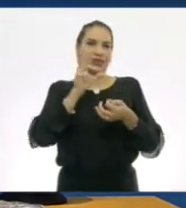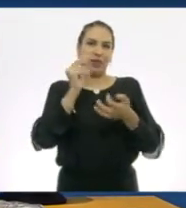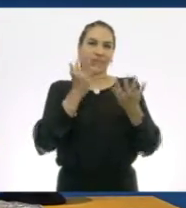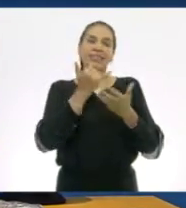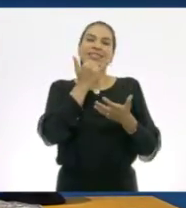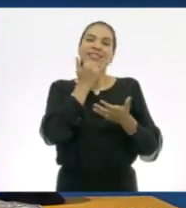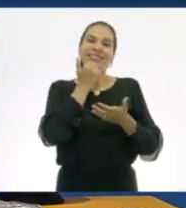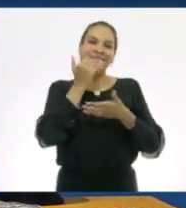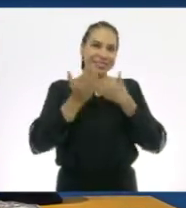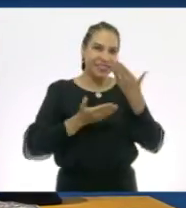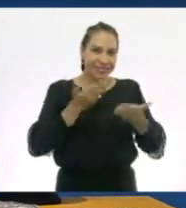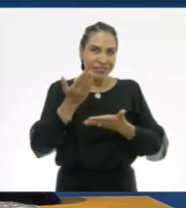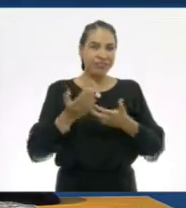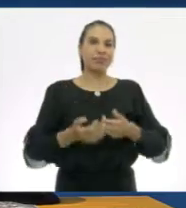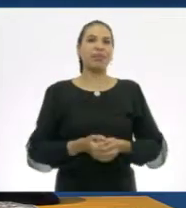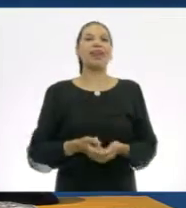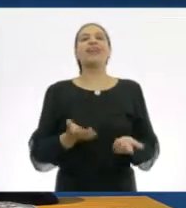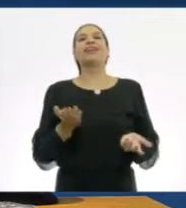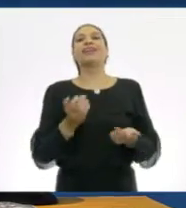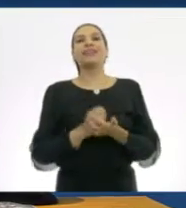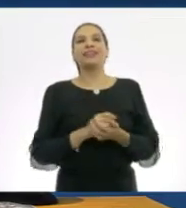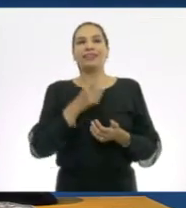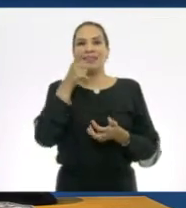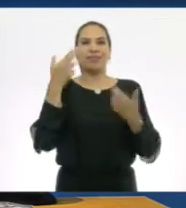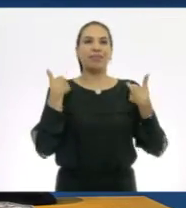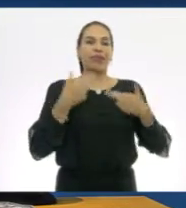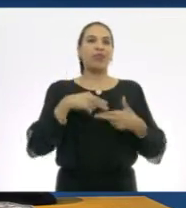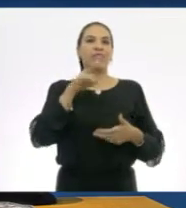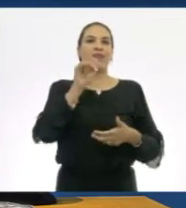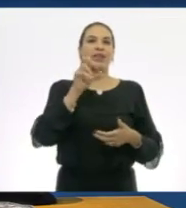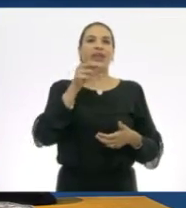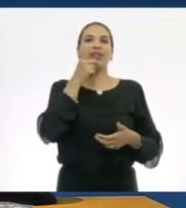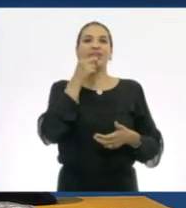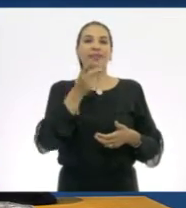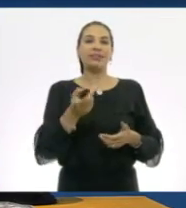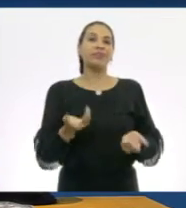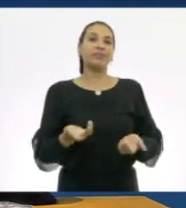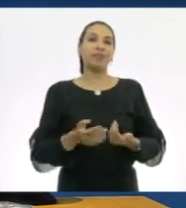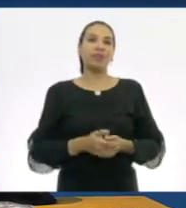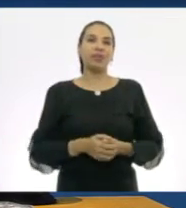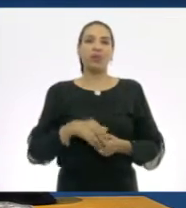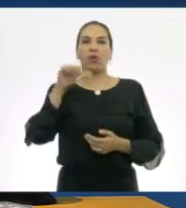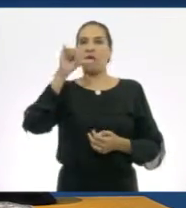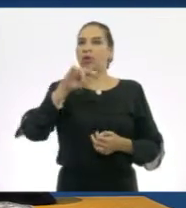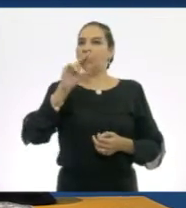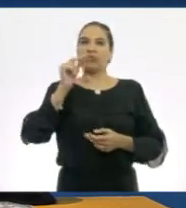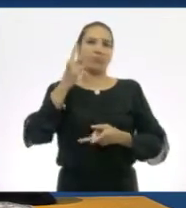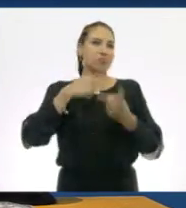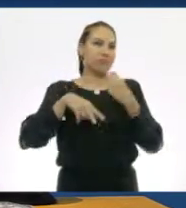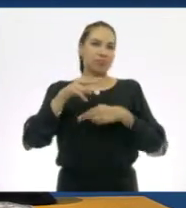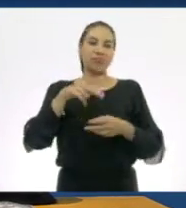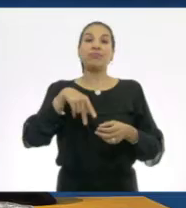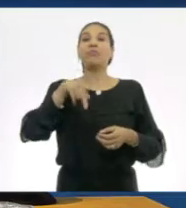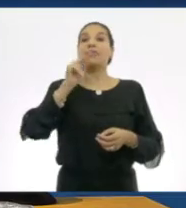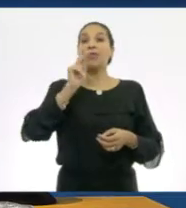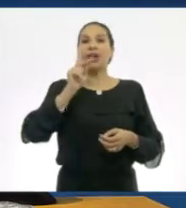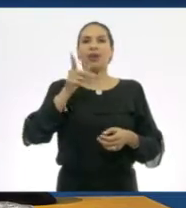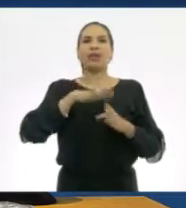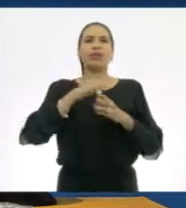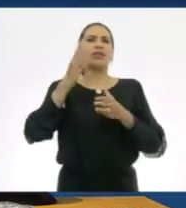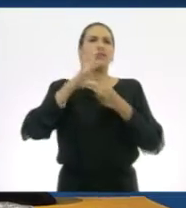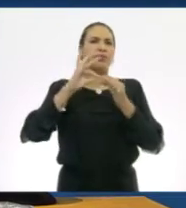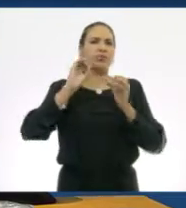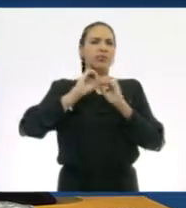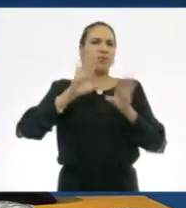ustedes disculparán. Es el profesor Víctor diciendo que por hoy no va a poder llegar, pero nos mandó una